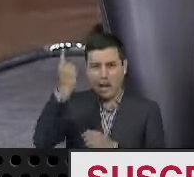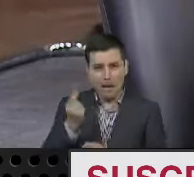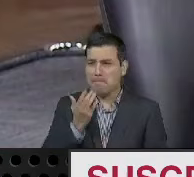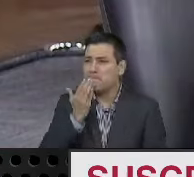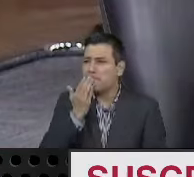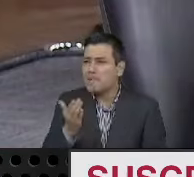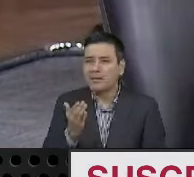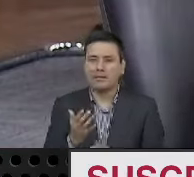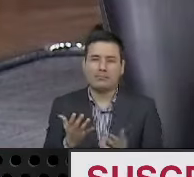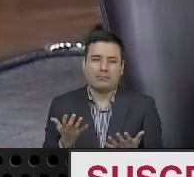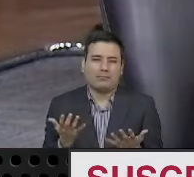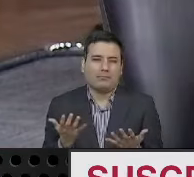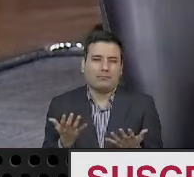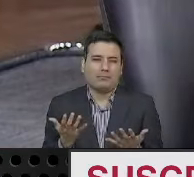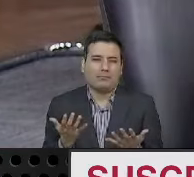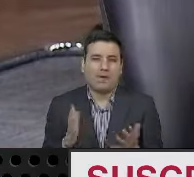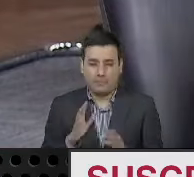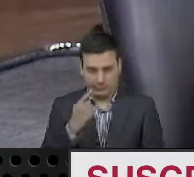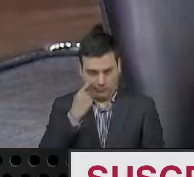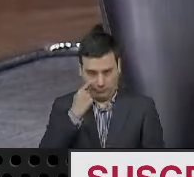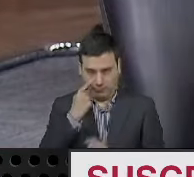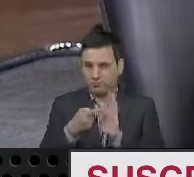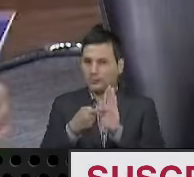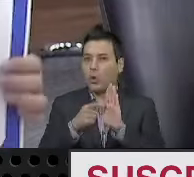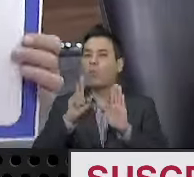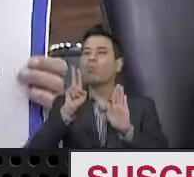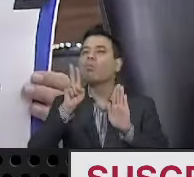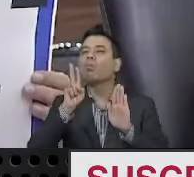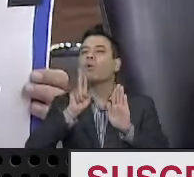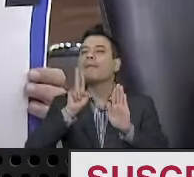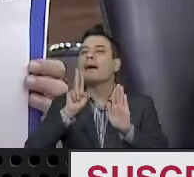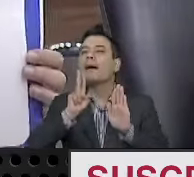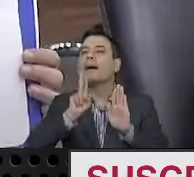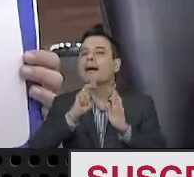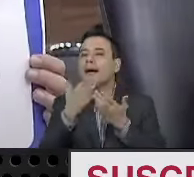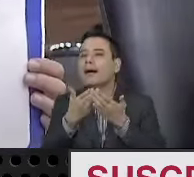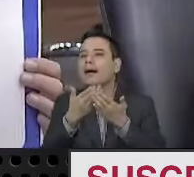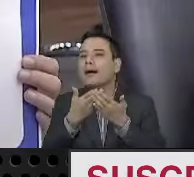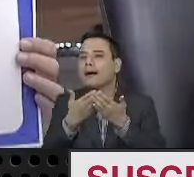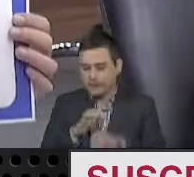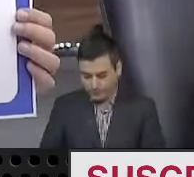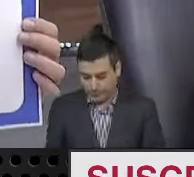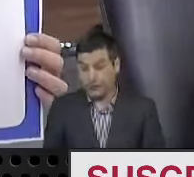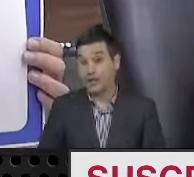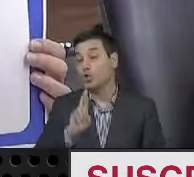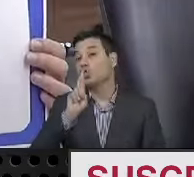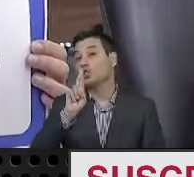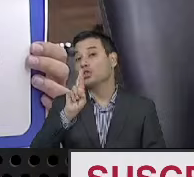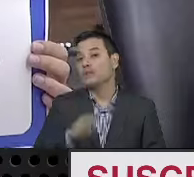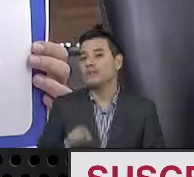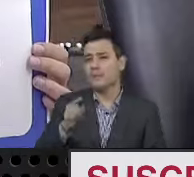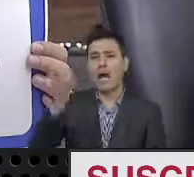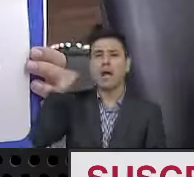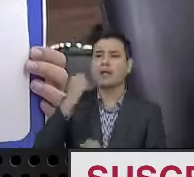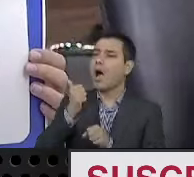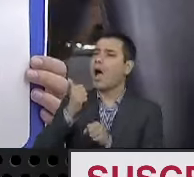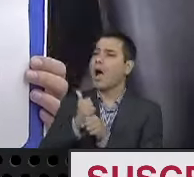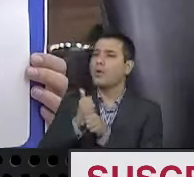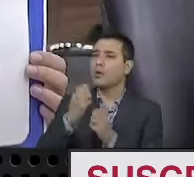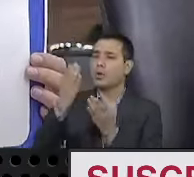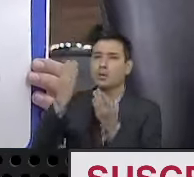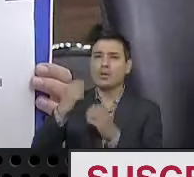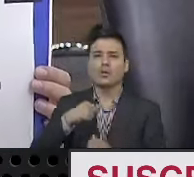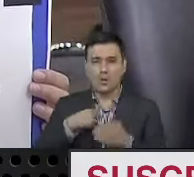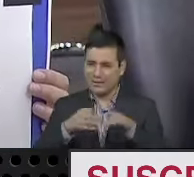discurso se trata de venir a plasmar hechos y voy a los hechos sochil Gálvez algo que aprendí de mi abuelo es ganar tu comida